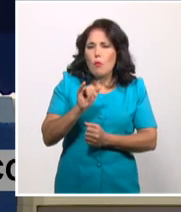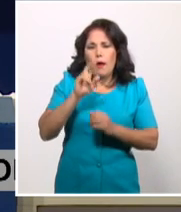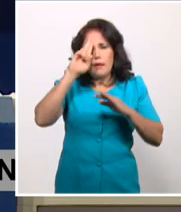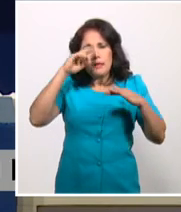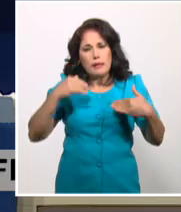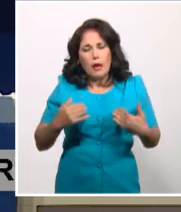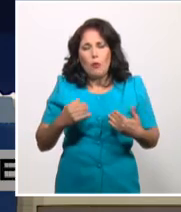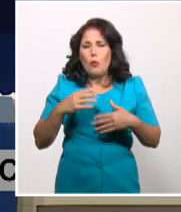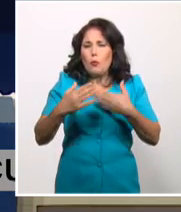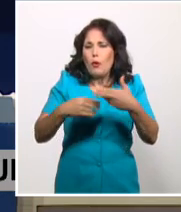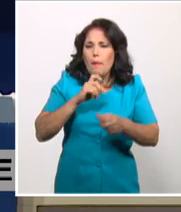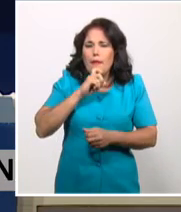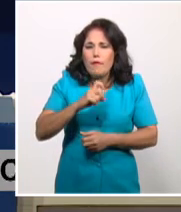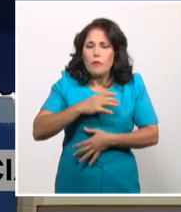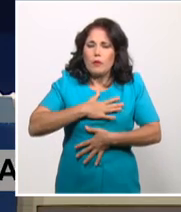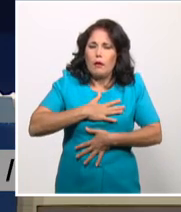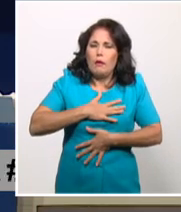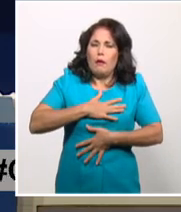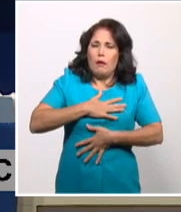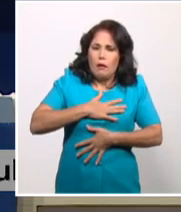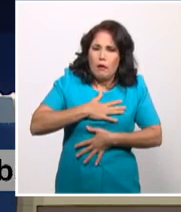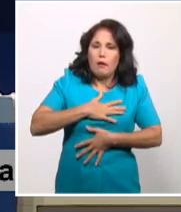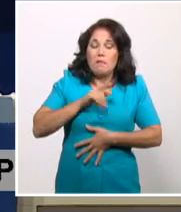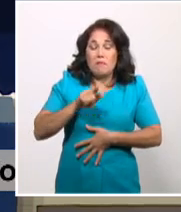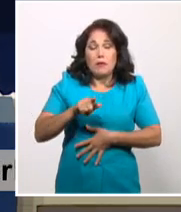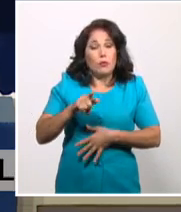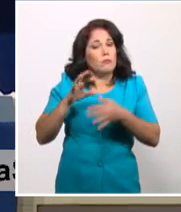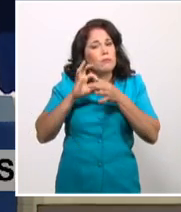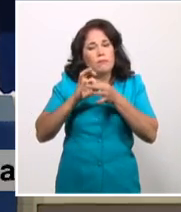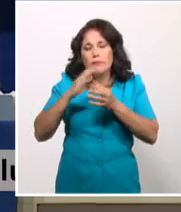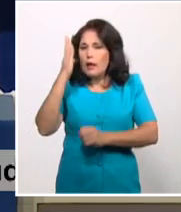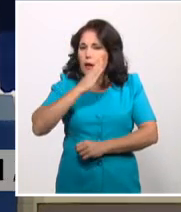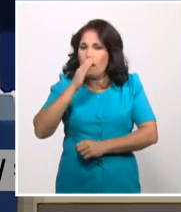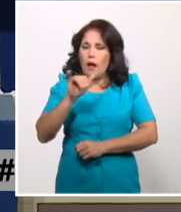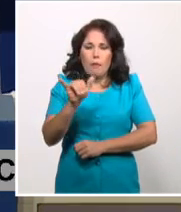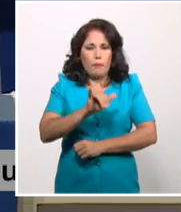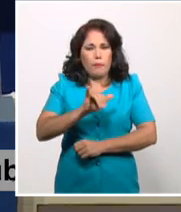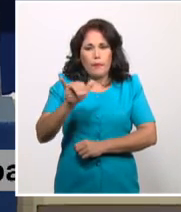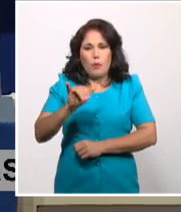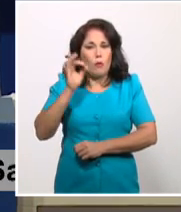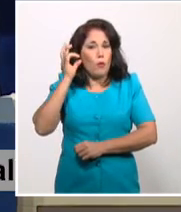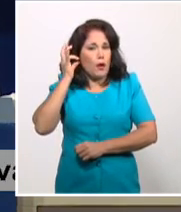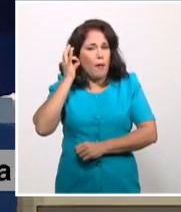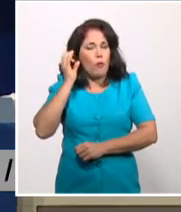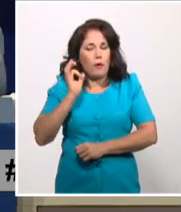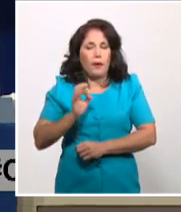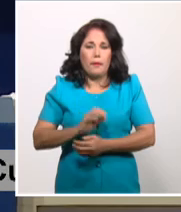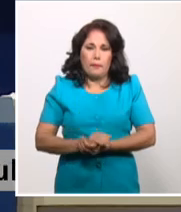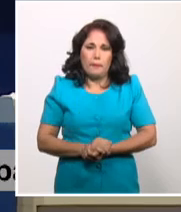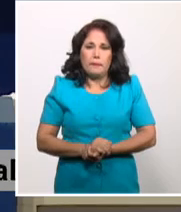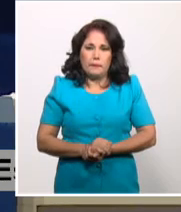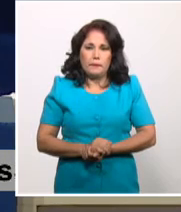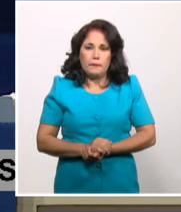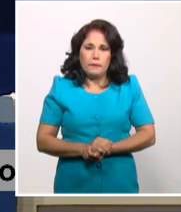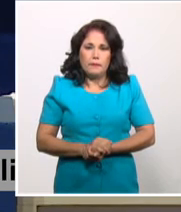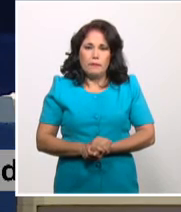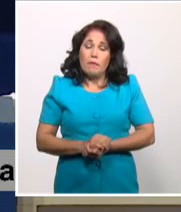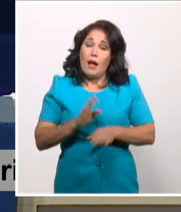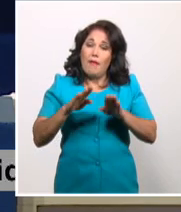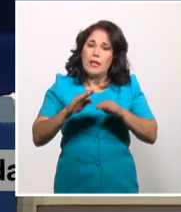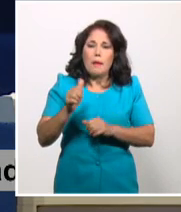dificultades respiratorias y demás, que hace que se reporte como una paciente con un cuadro crítico